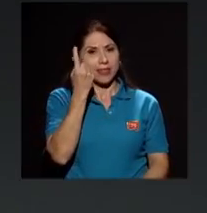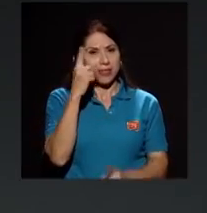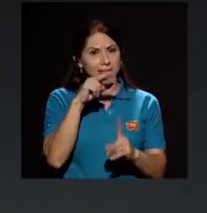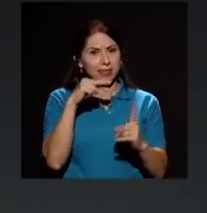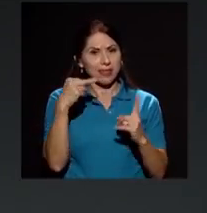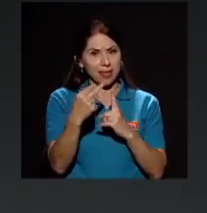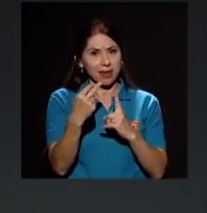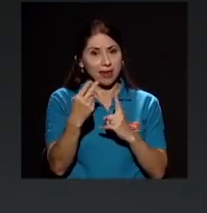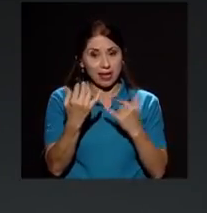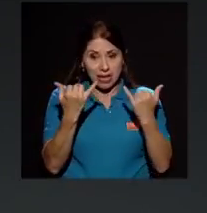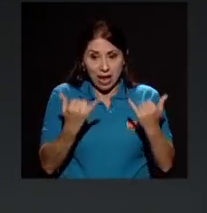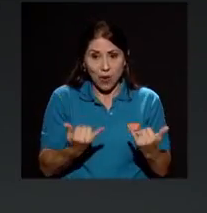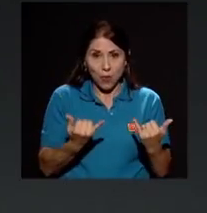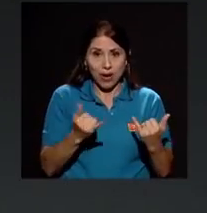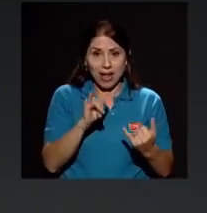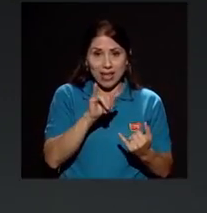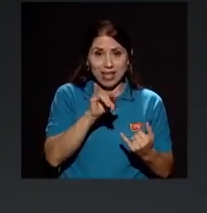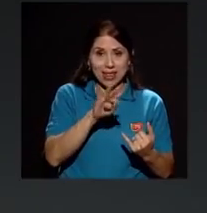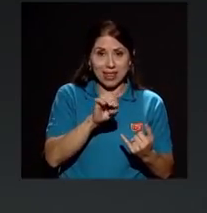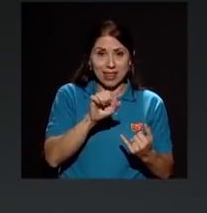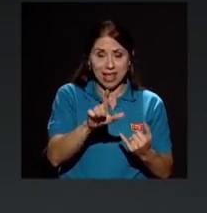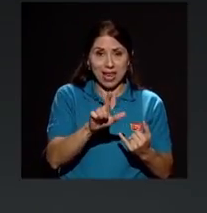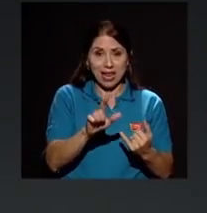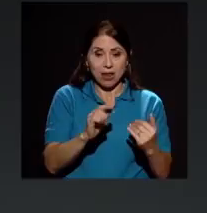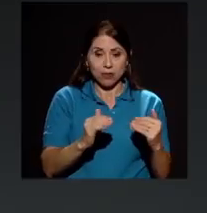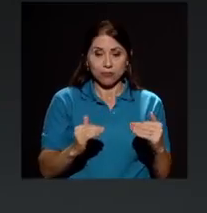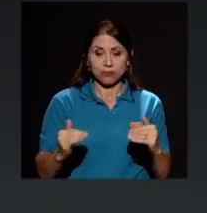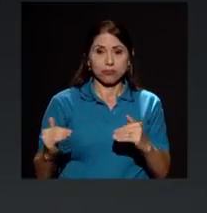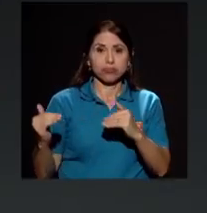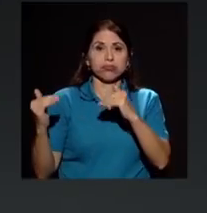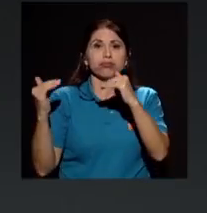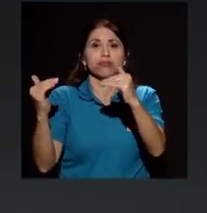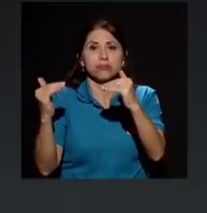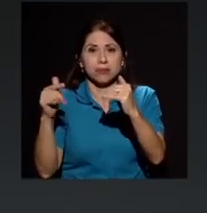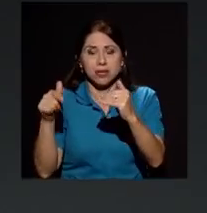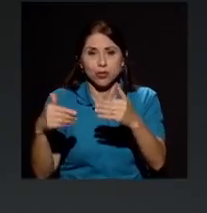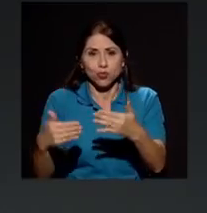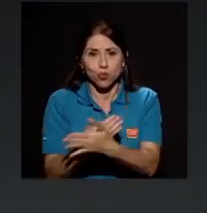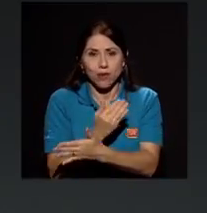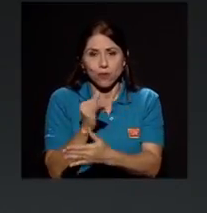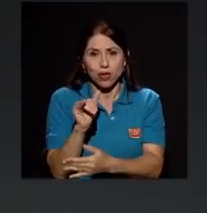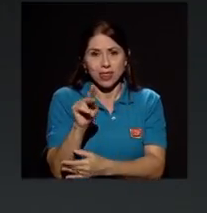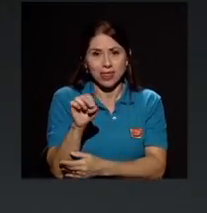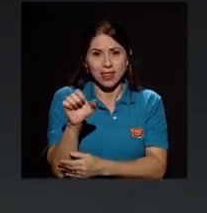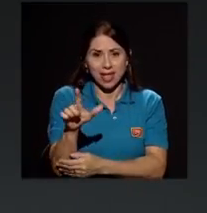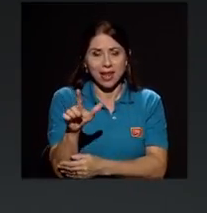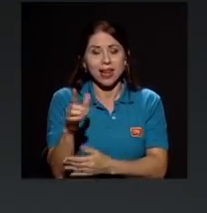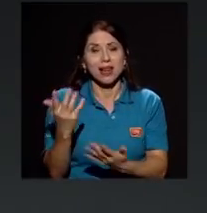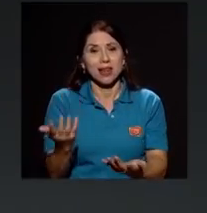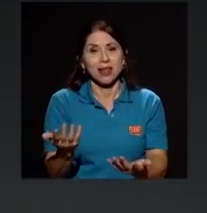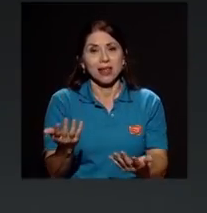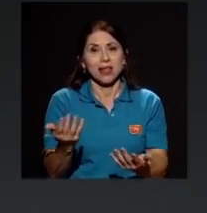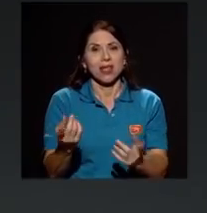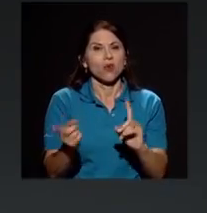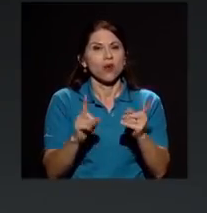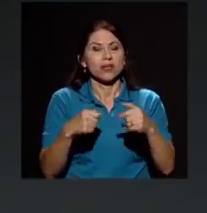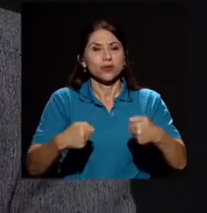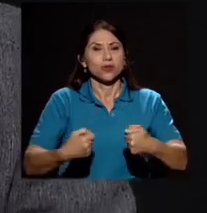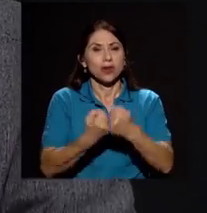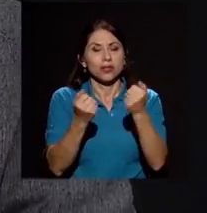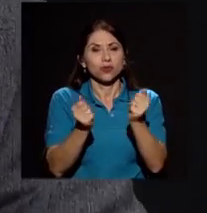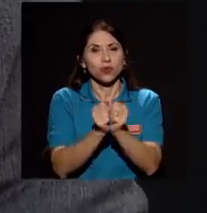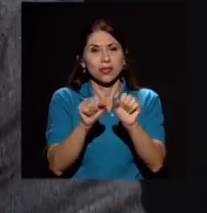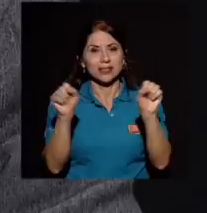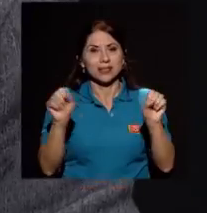cadenas de valor básicamente es el nuevo intel i los retos del sistema educativo